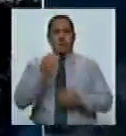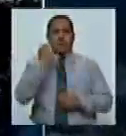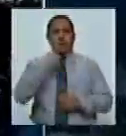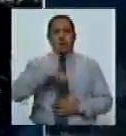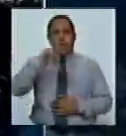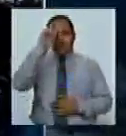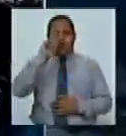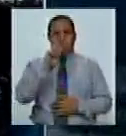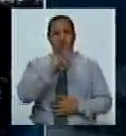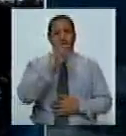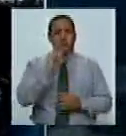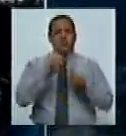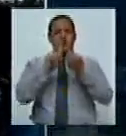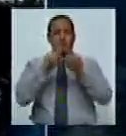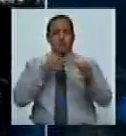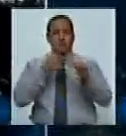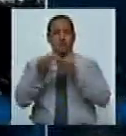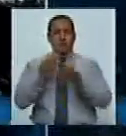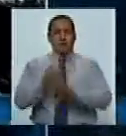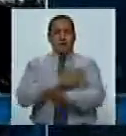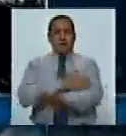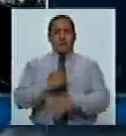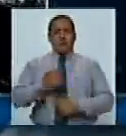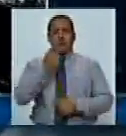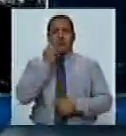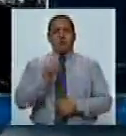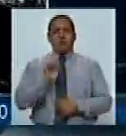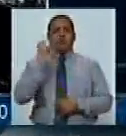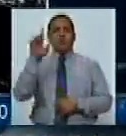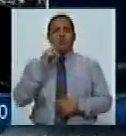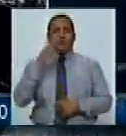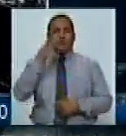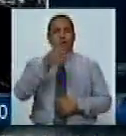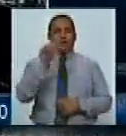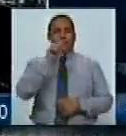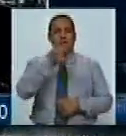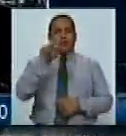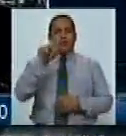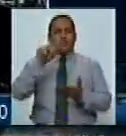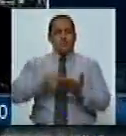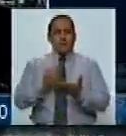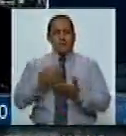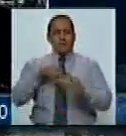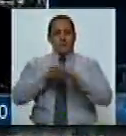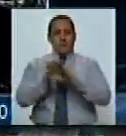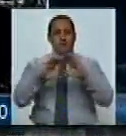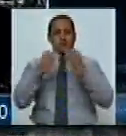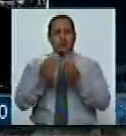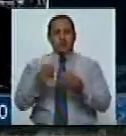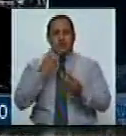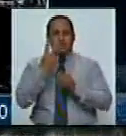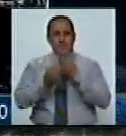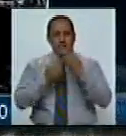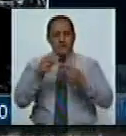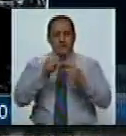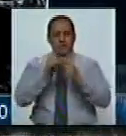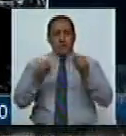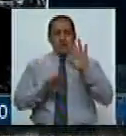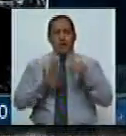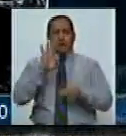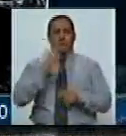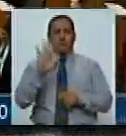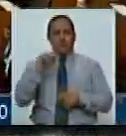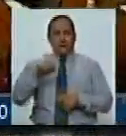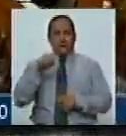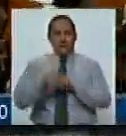del 2011. Un diario local reveló que Rivera Hidrogo acudió 31 veces al Congreso y advierte que en el registro de visitas el 14 de febrero de